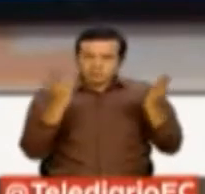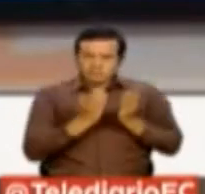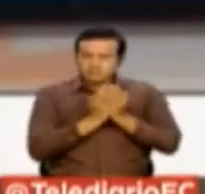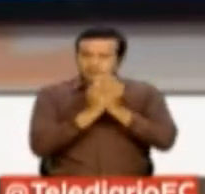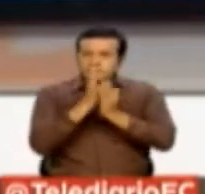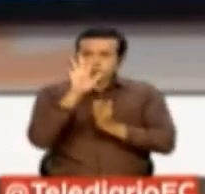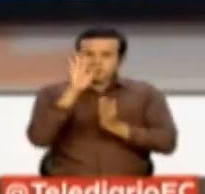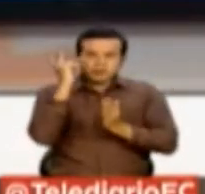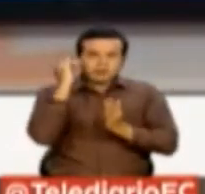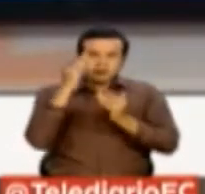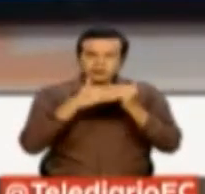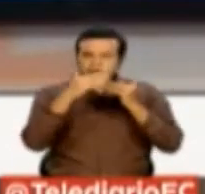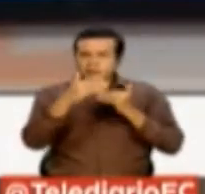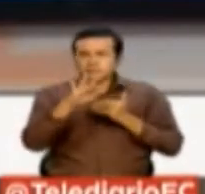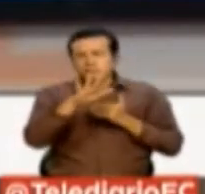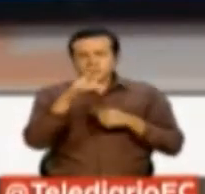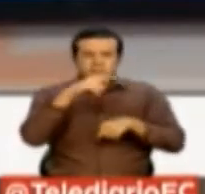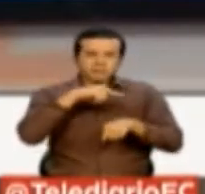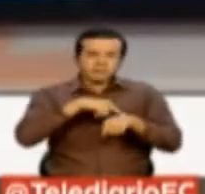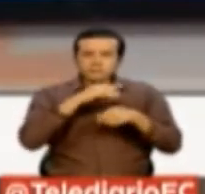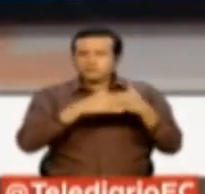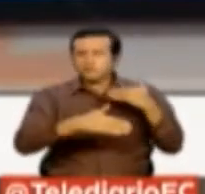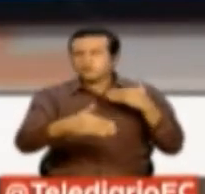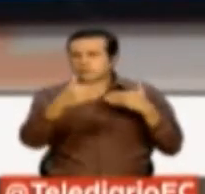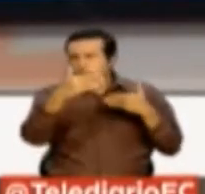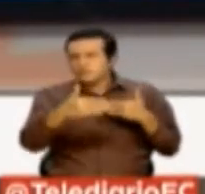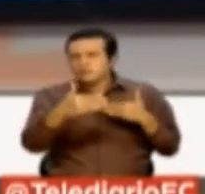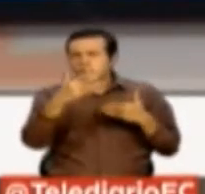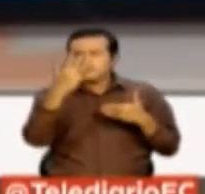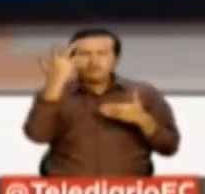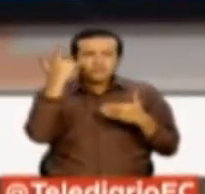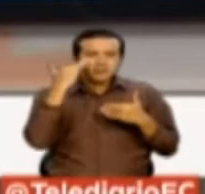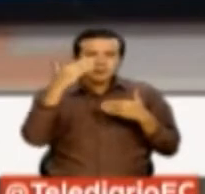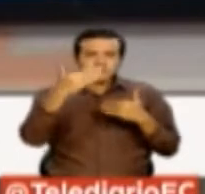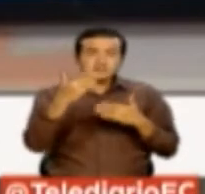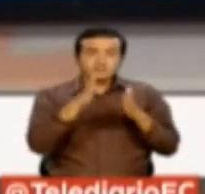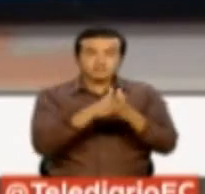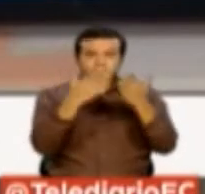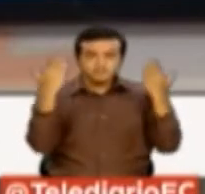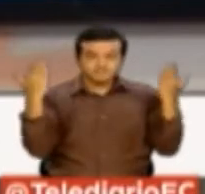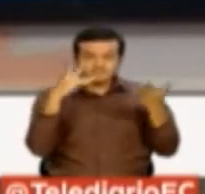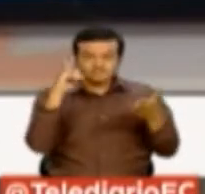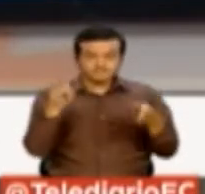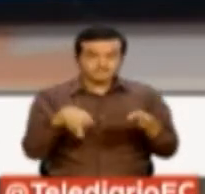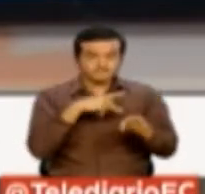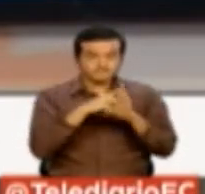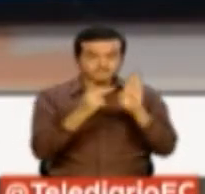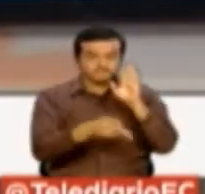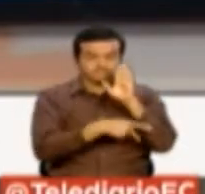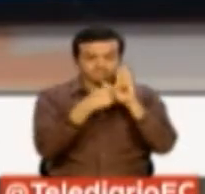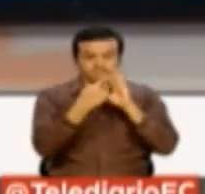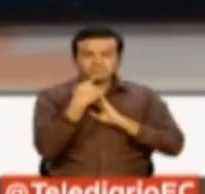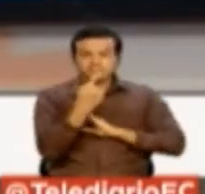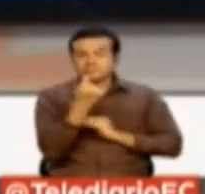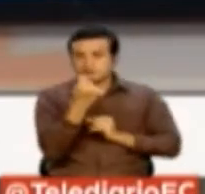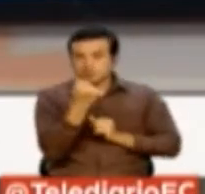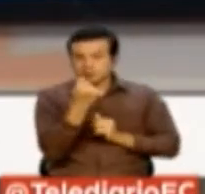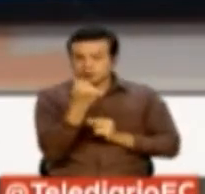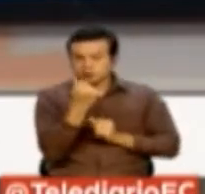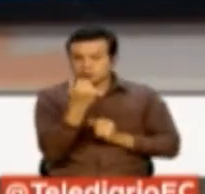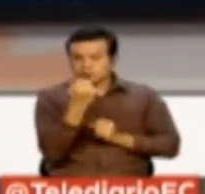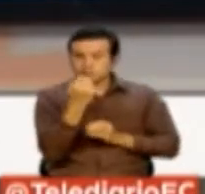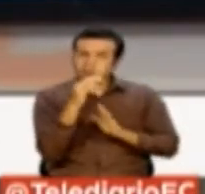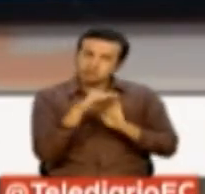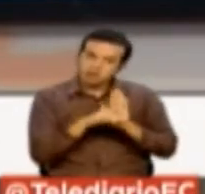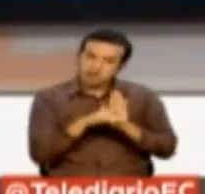se toma un promedio de platts que es una información de una revista especializada y se aplica el precio menos